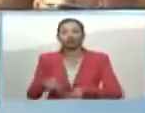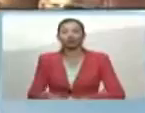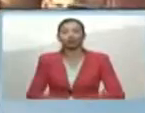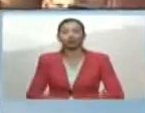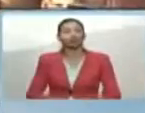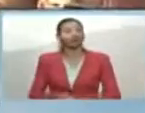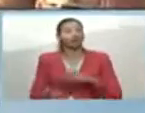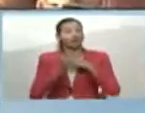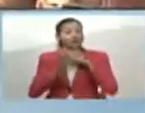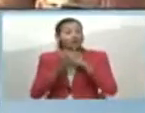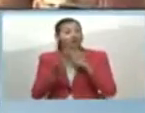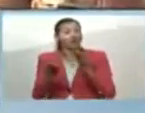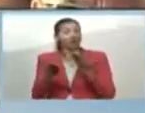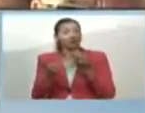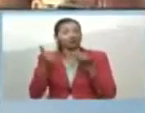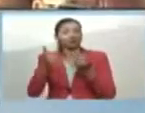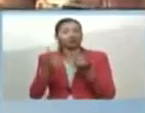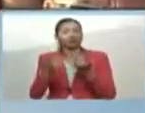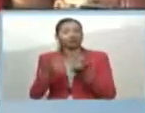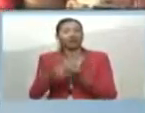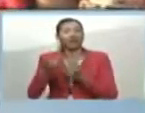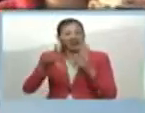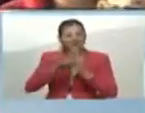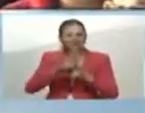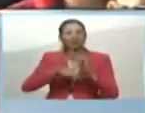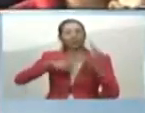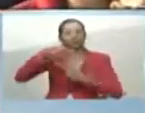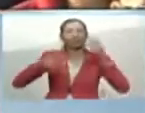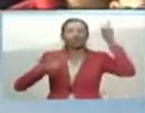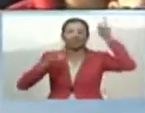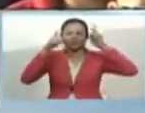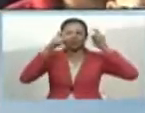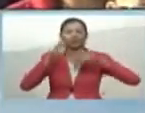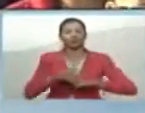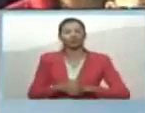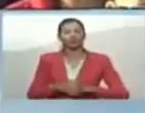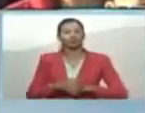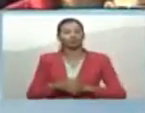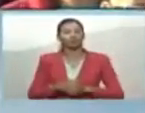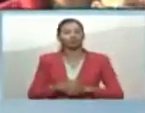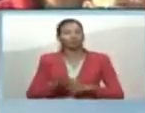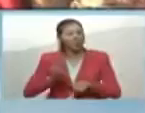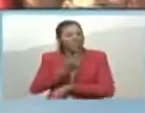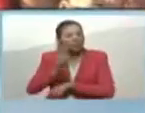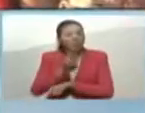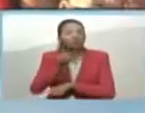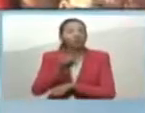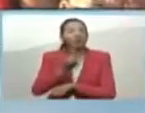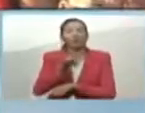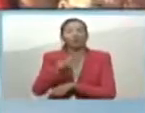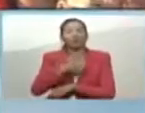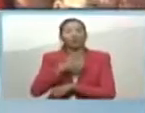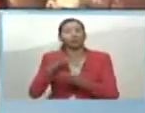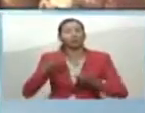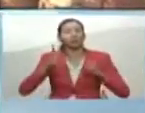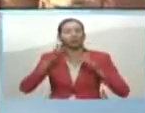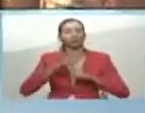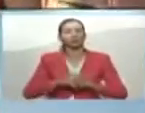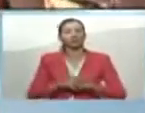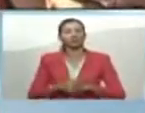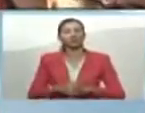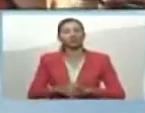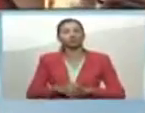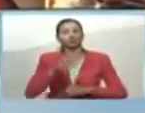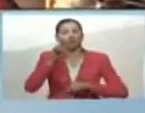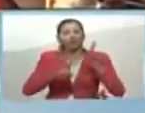vigente y revolucionaria y chavista. Entonces, el despliegue de eso. No podemos seguir permitiendo que en algunos